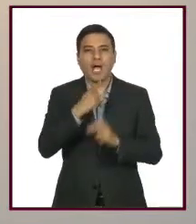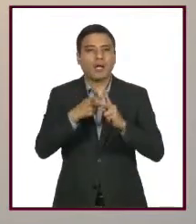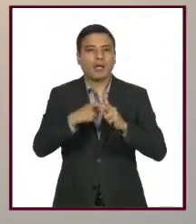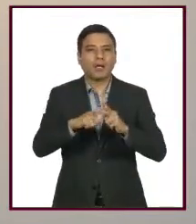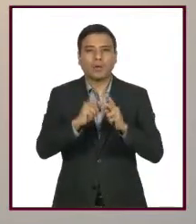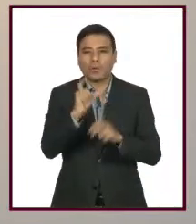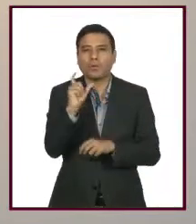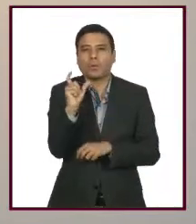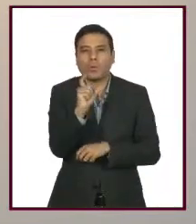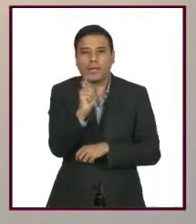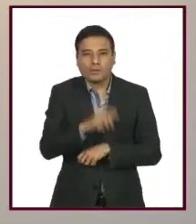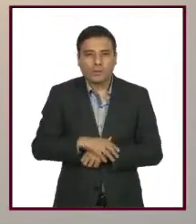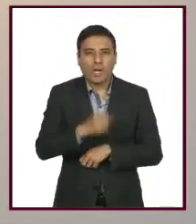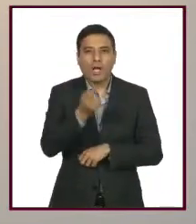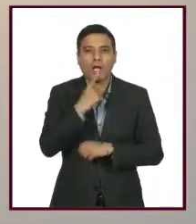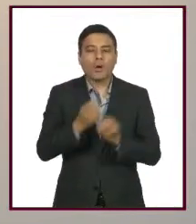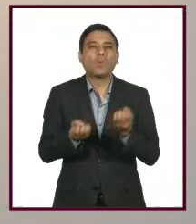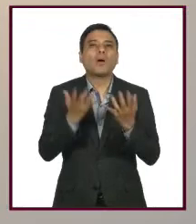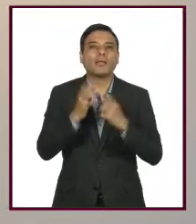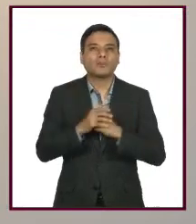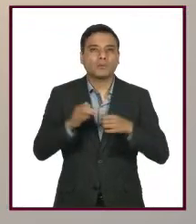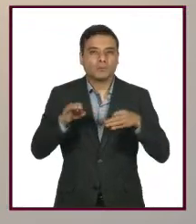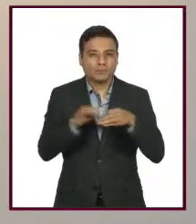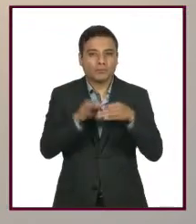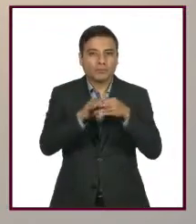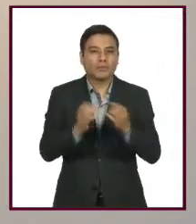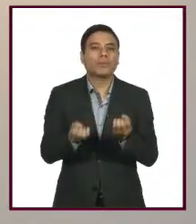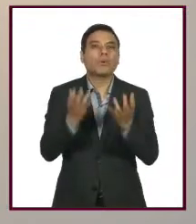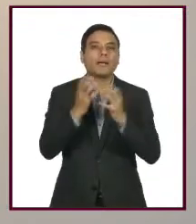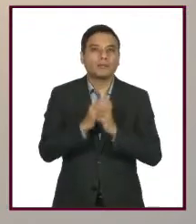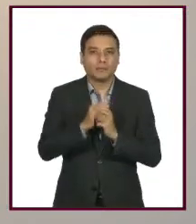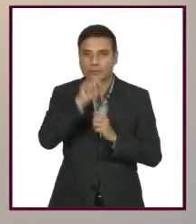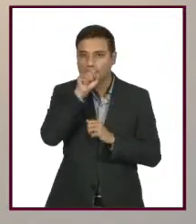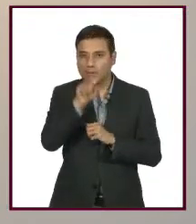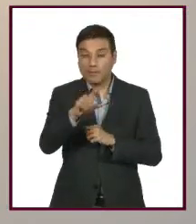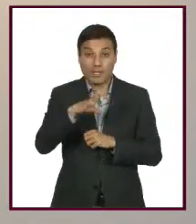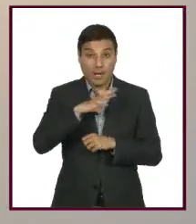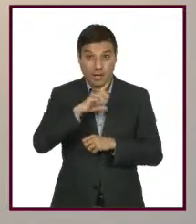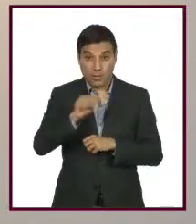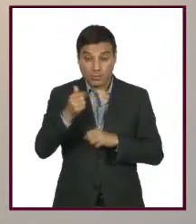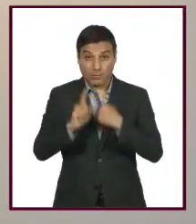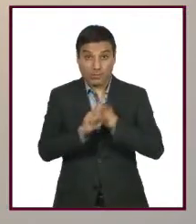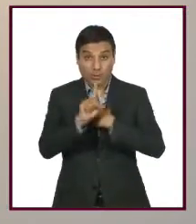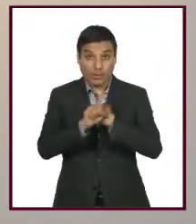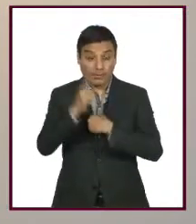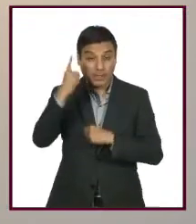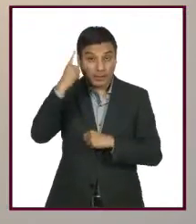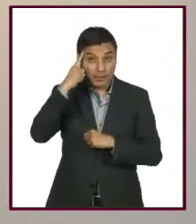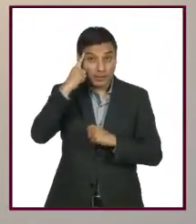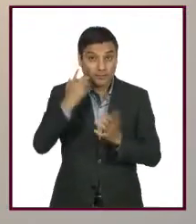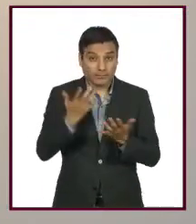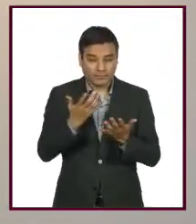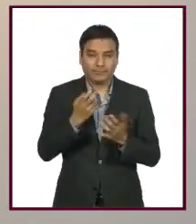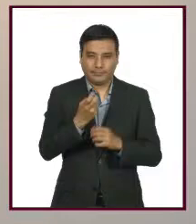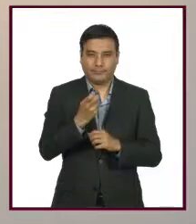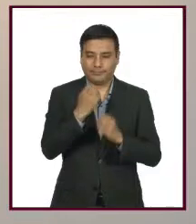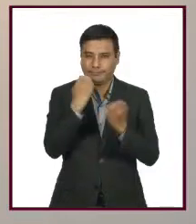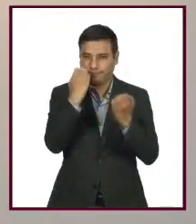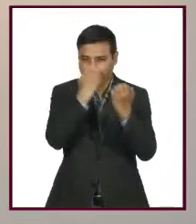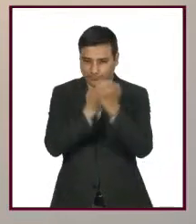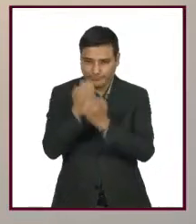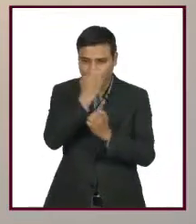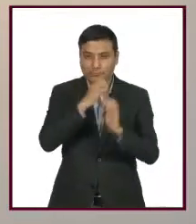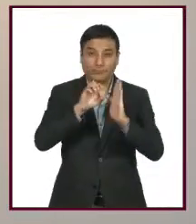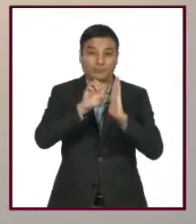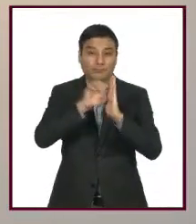cantidad y la frecuencia del consumo, si hay algún otro diagnóstico agregado psiquiátrico. Si es en ese caso, puede ser, por